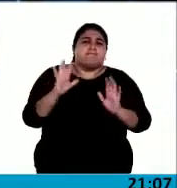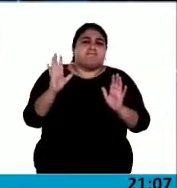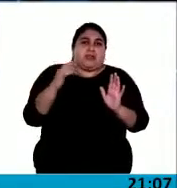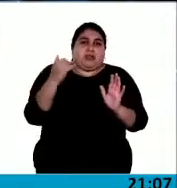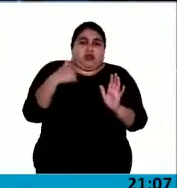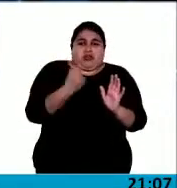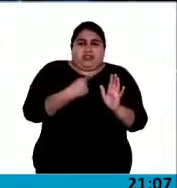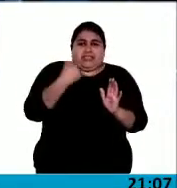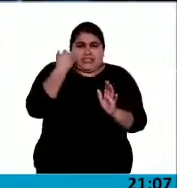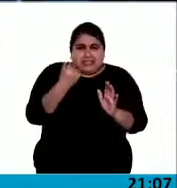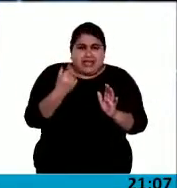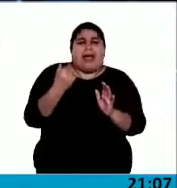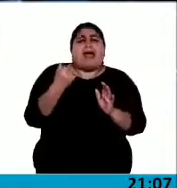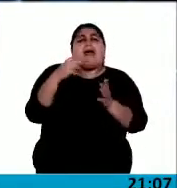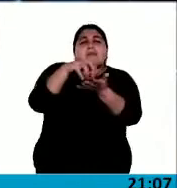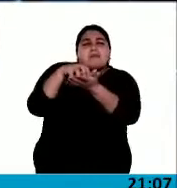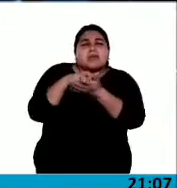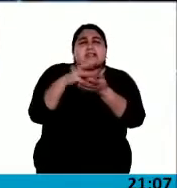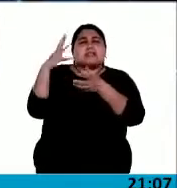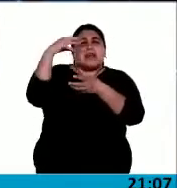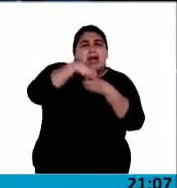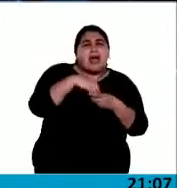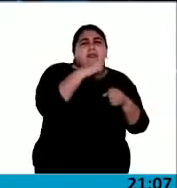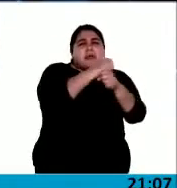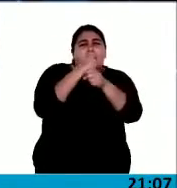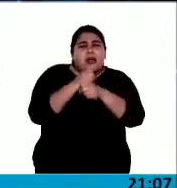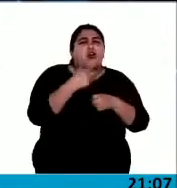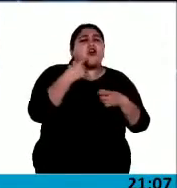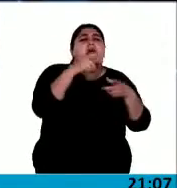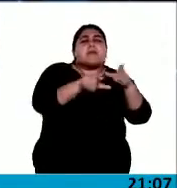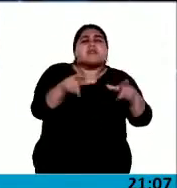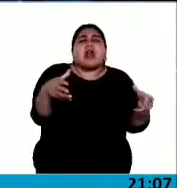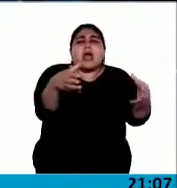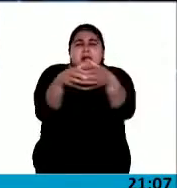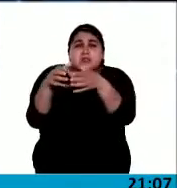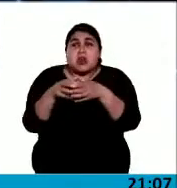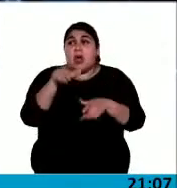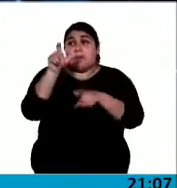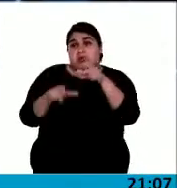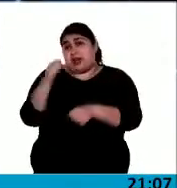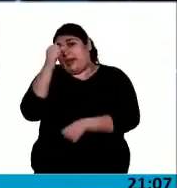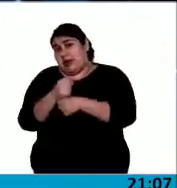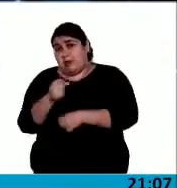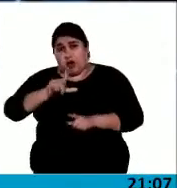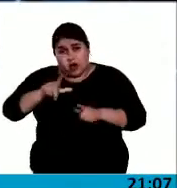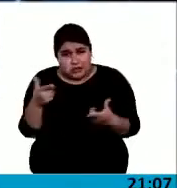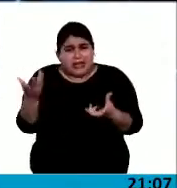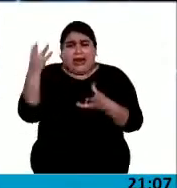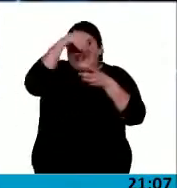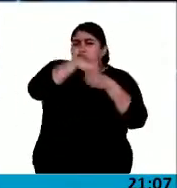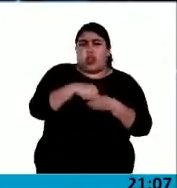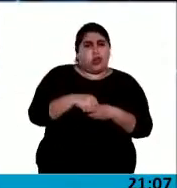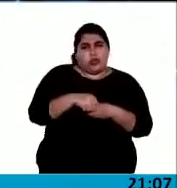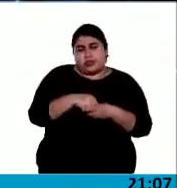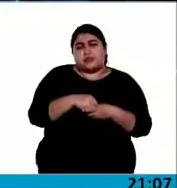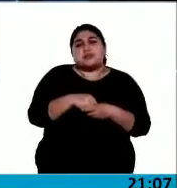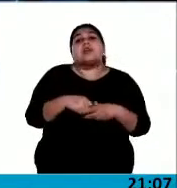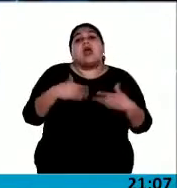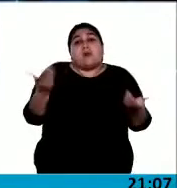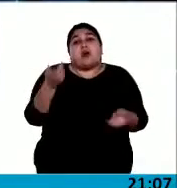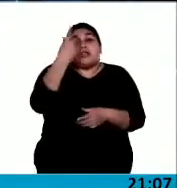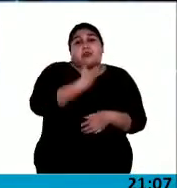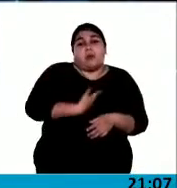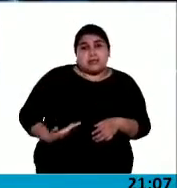los empresarios, las pymes, los trabajadores, los emprendedores, los desocupados de la provincia de Buenos Aires. Por eso, señor